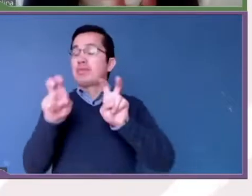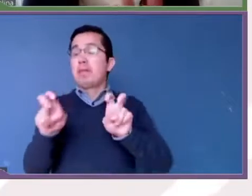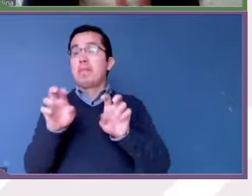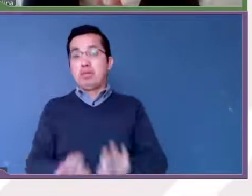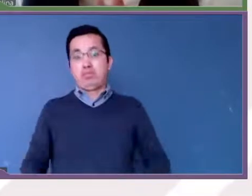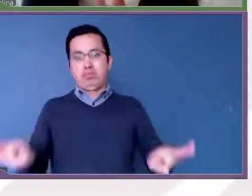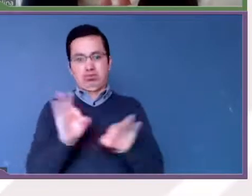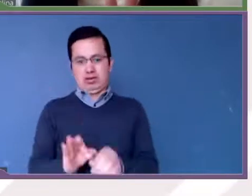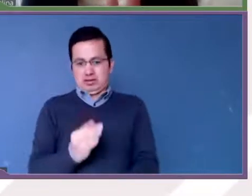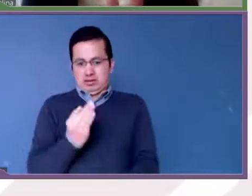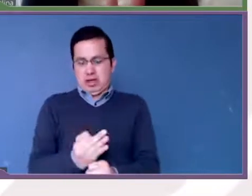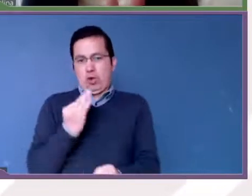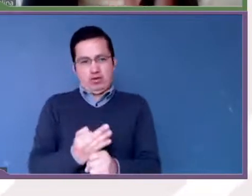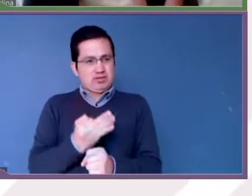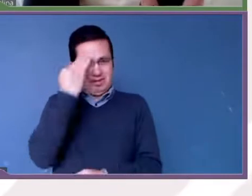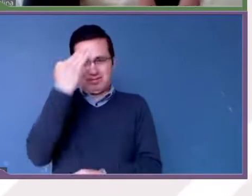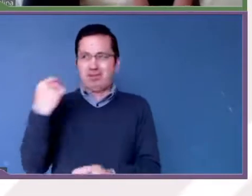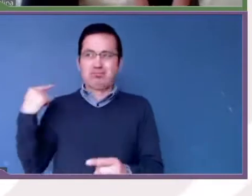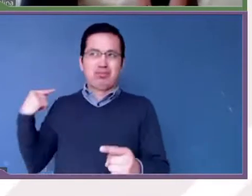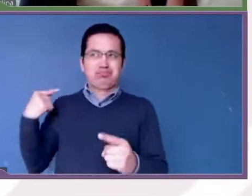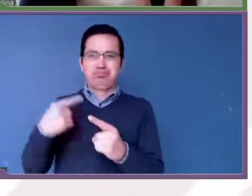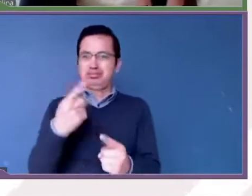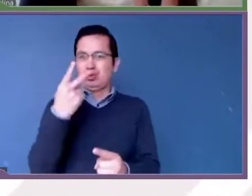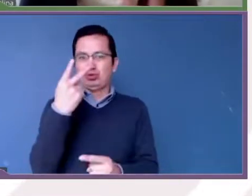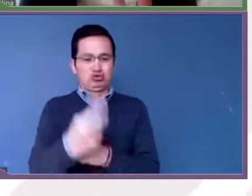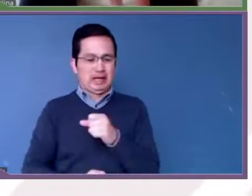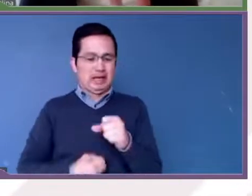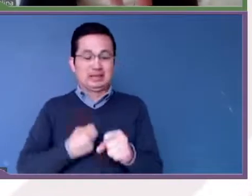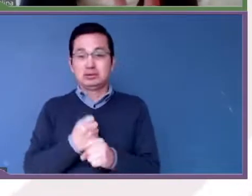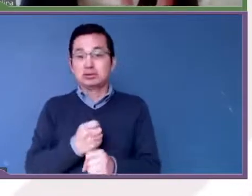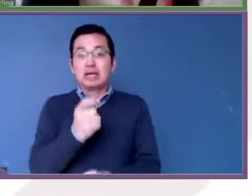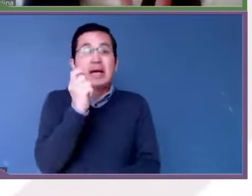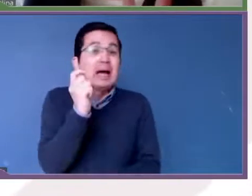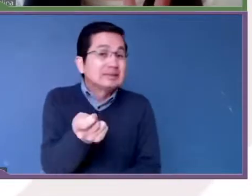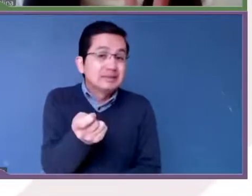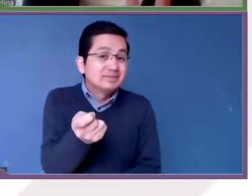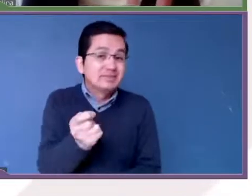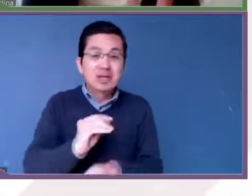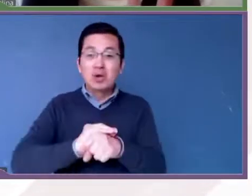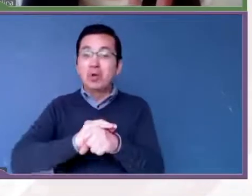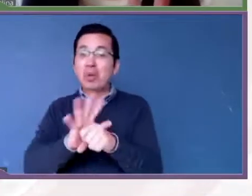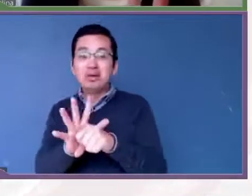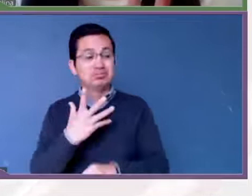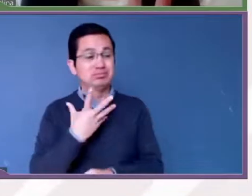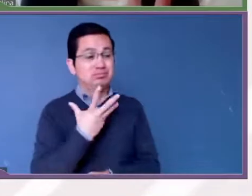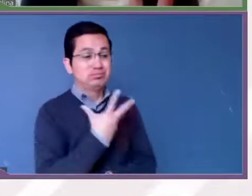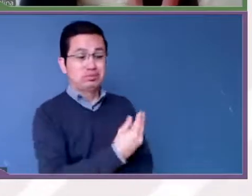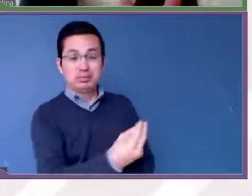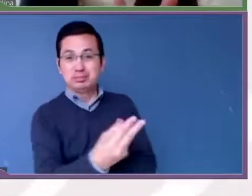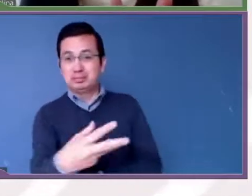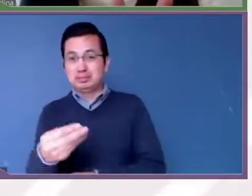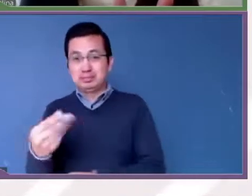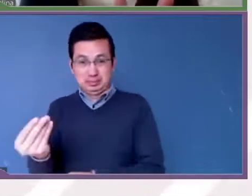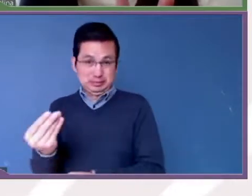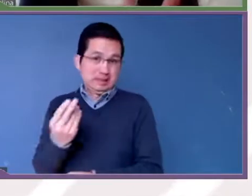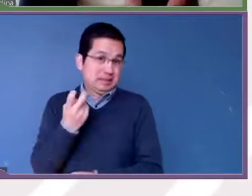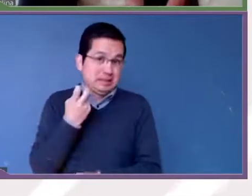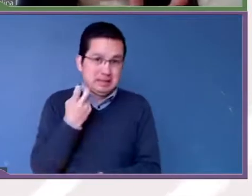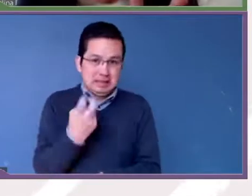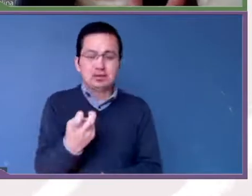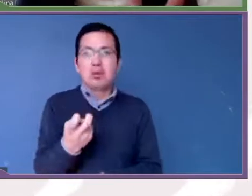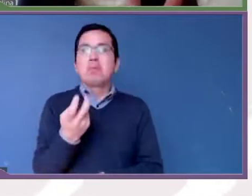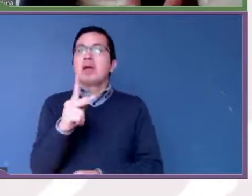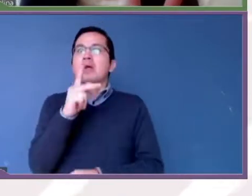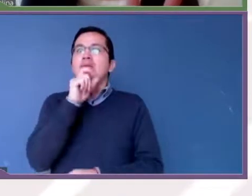¿sí? Que es un contexto de pandemia, pero también un contexto donde hubo